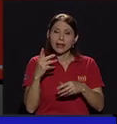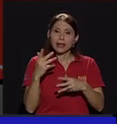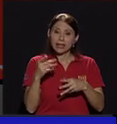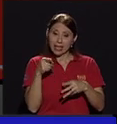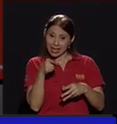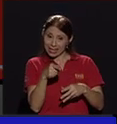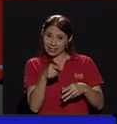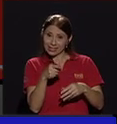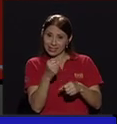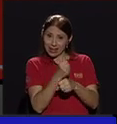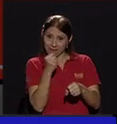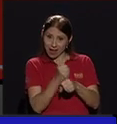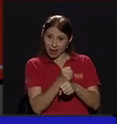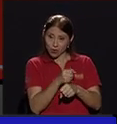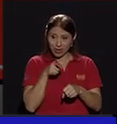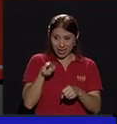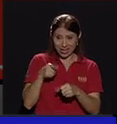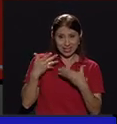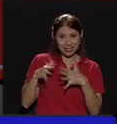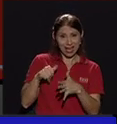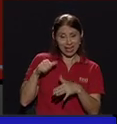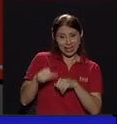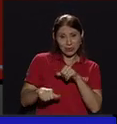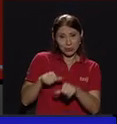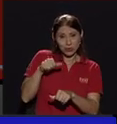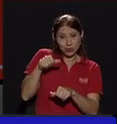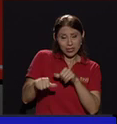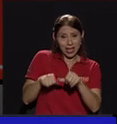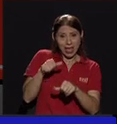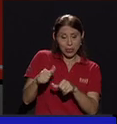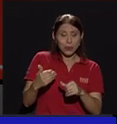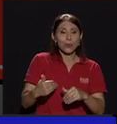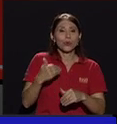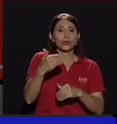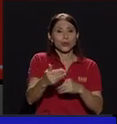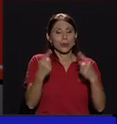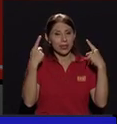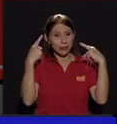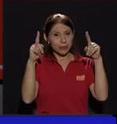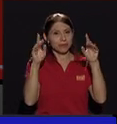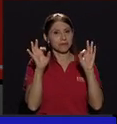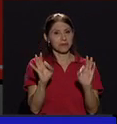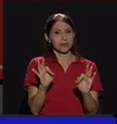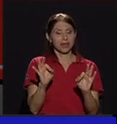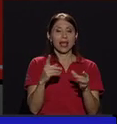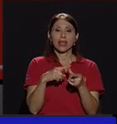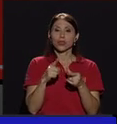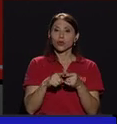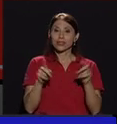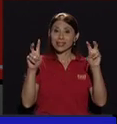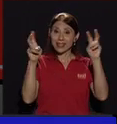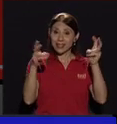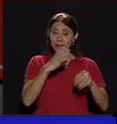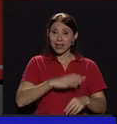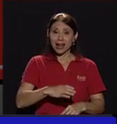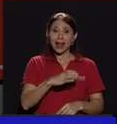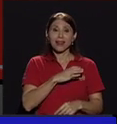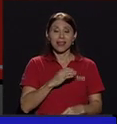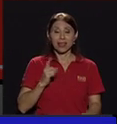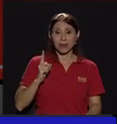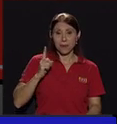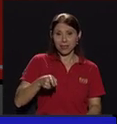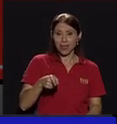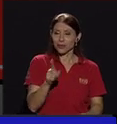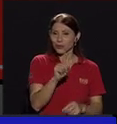ese cargo para el que ha luchado internamente y el que ha obtenido posteriormente. Entonces, el tema de la calidad